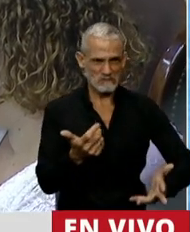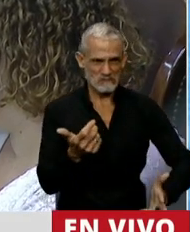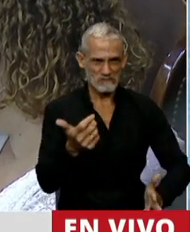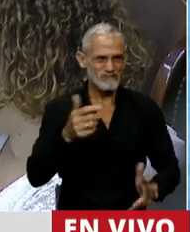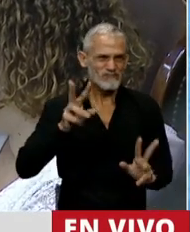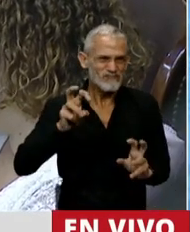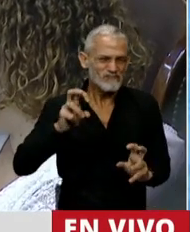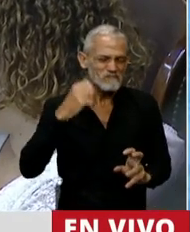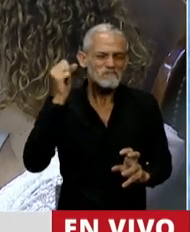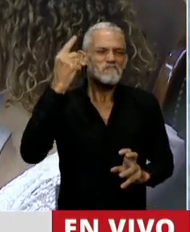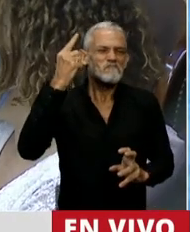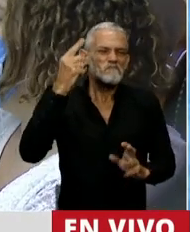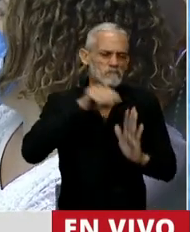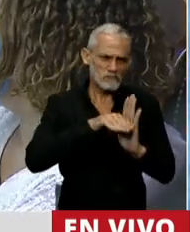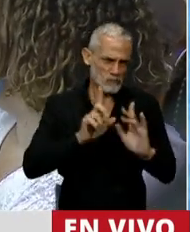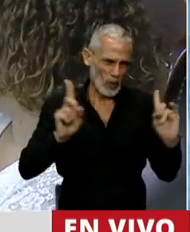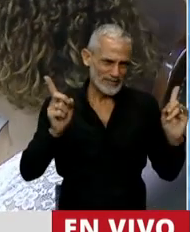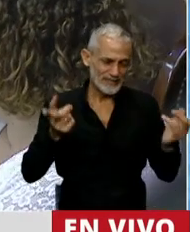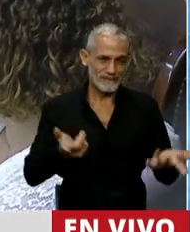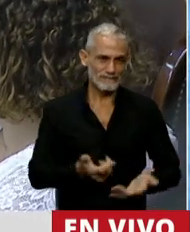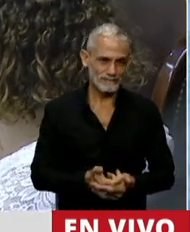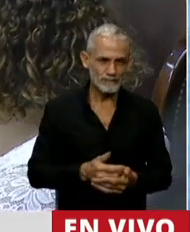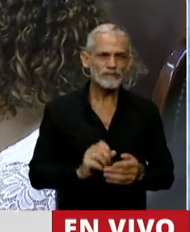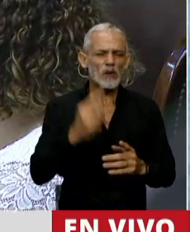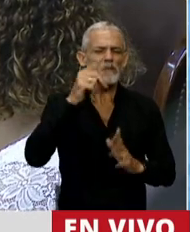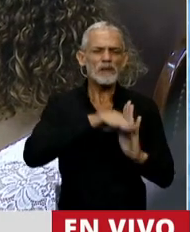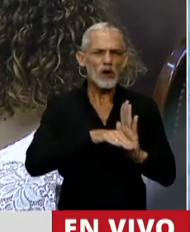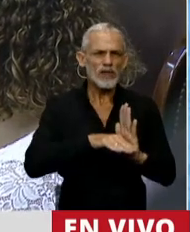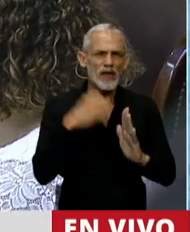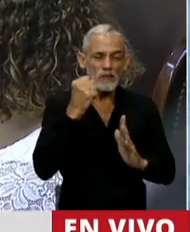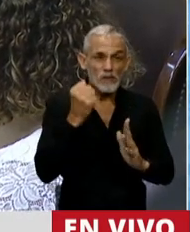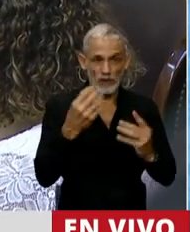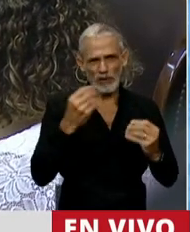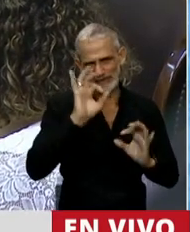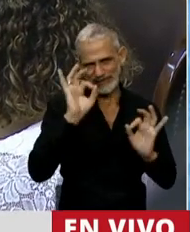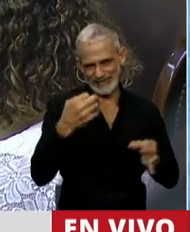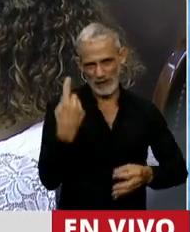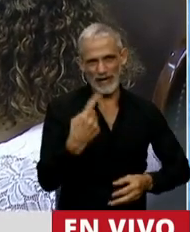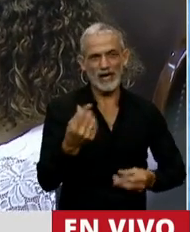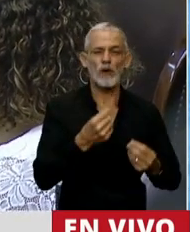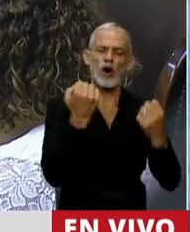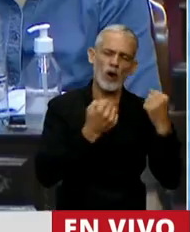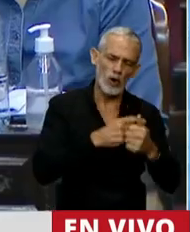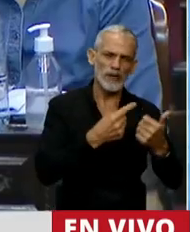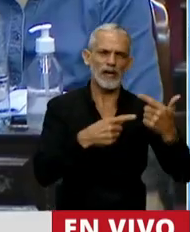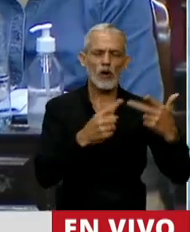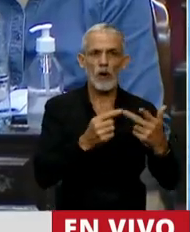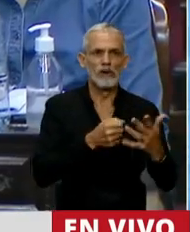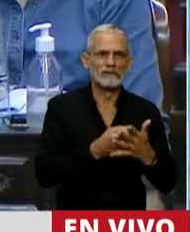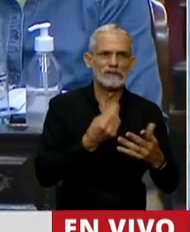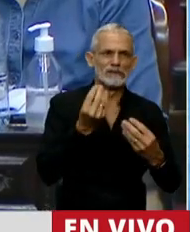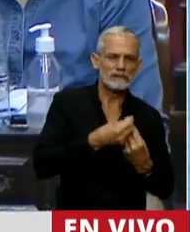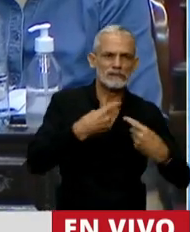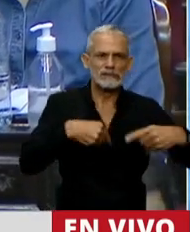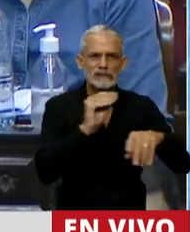no, este tema no era prioritario. La prioridad son otros temas que lo sabemos muy bien. El tema económico, cómo llegan a fin de